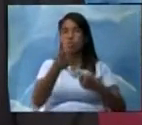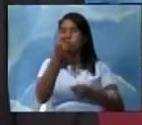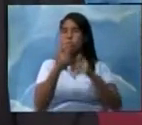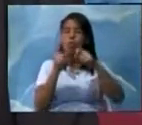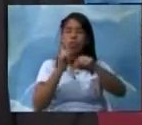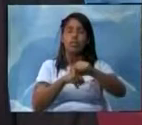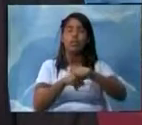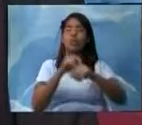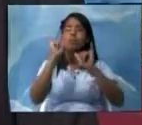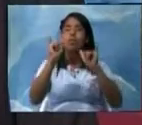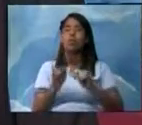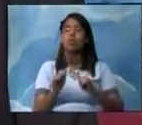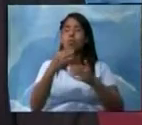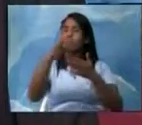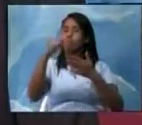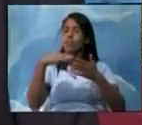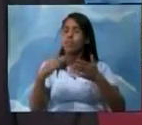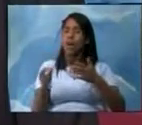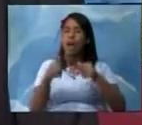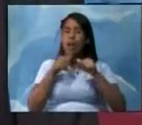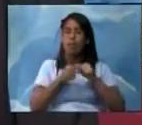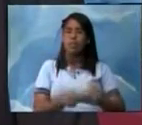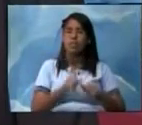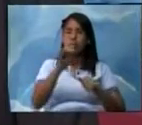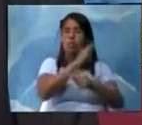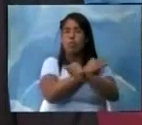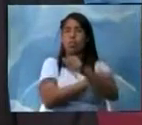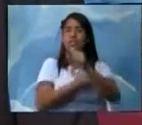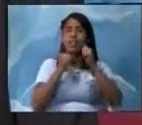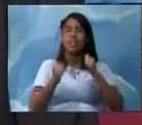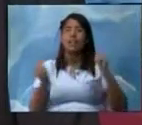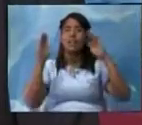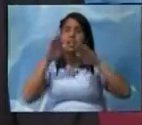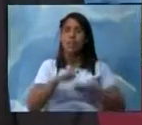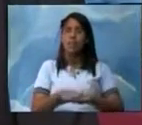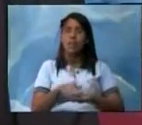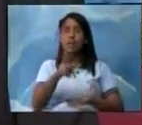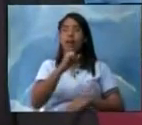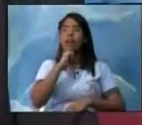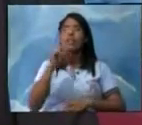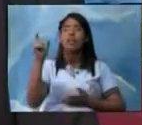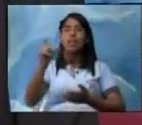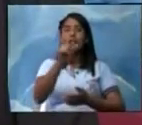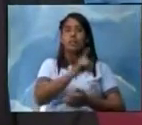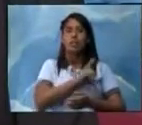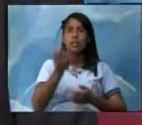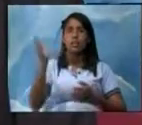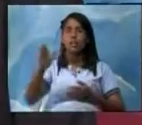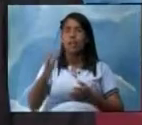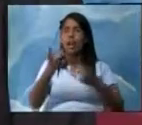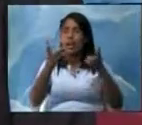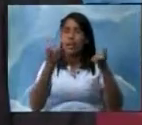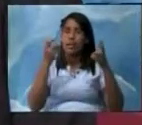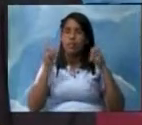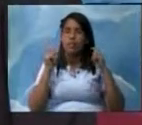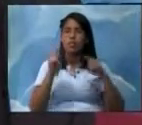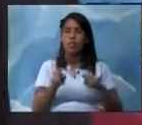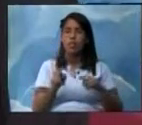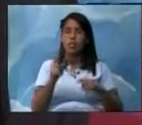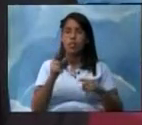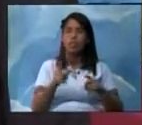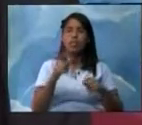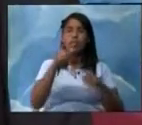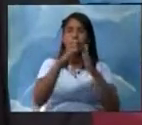él mismo perfeccione afirme fortalezca y establezca esto es la enseñanza que están recibiendo ellos